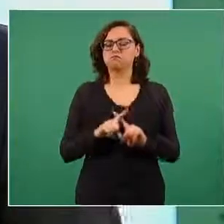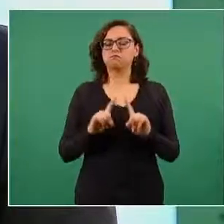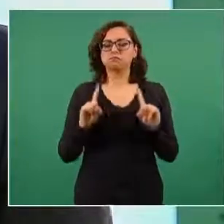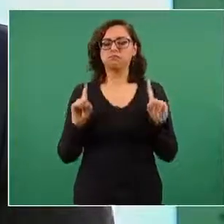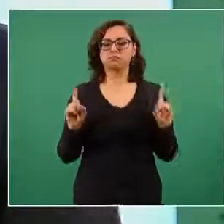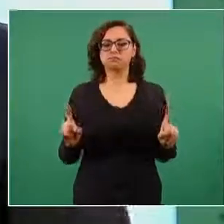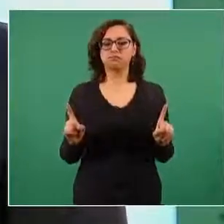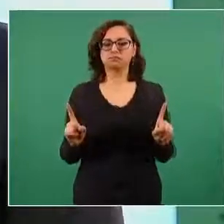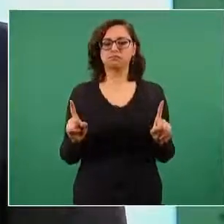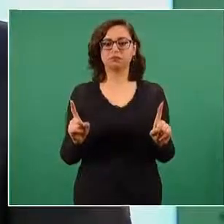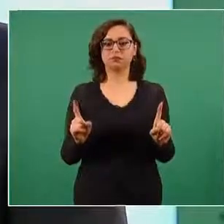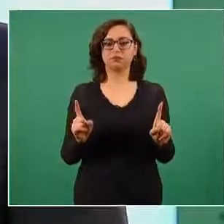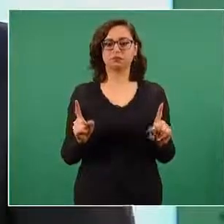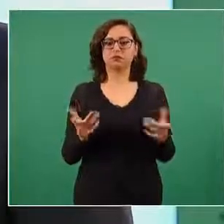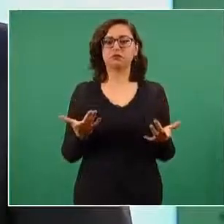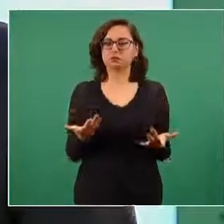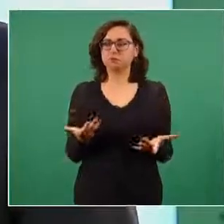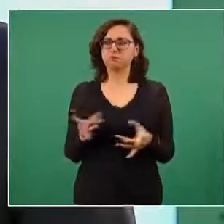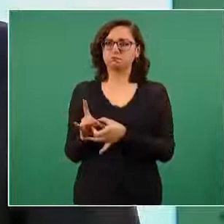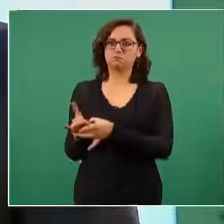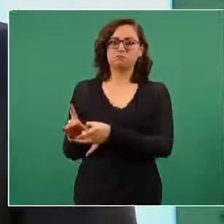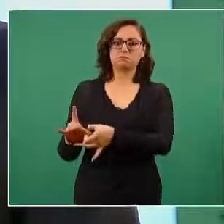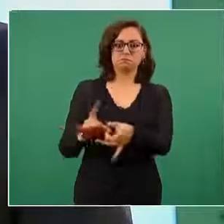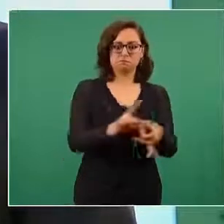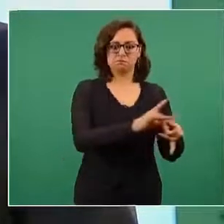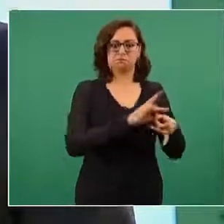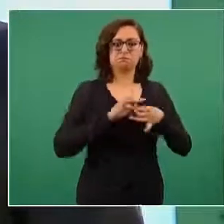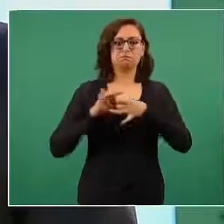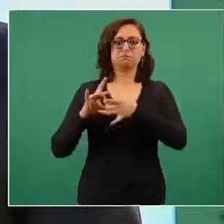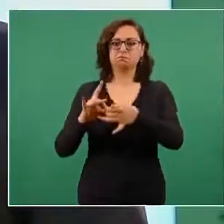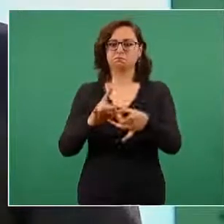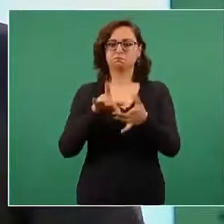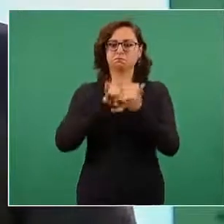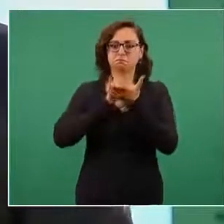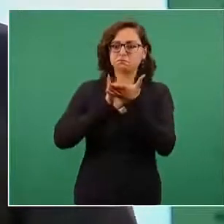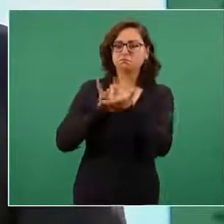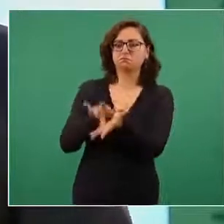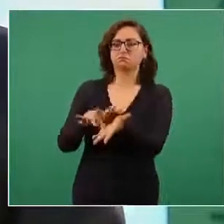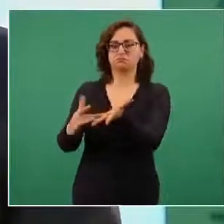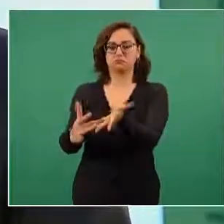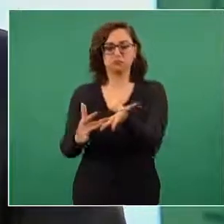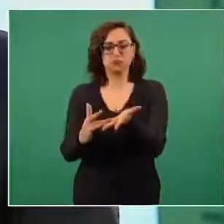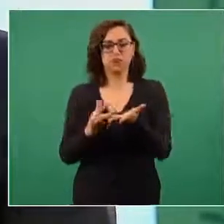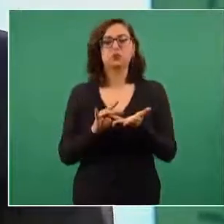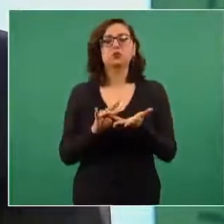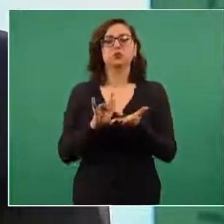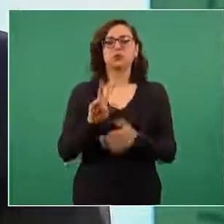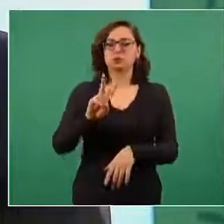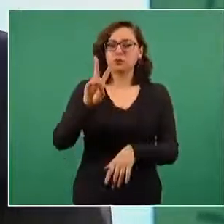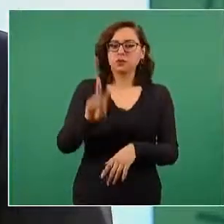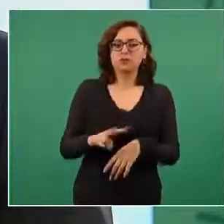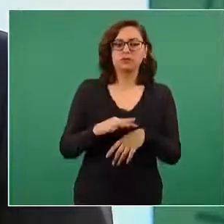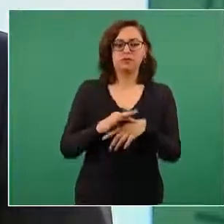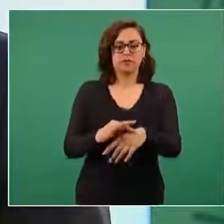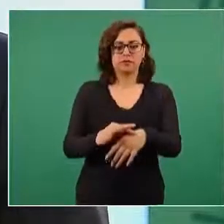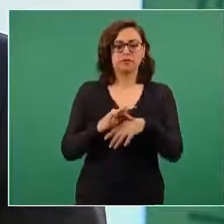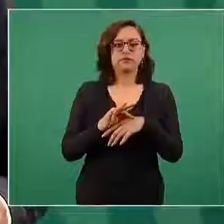de unidad, de solidaridad verdadera.